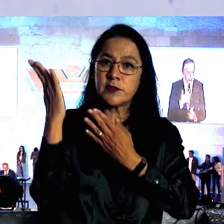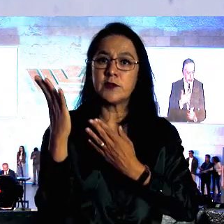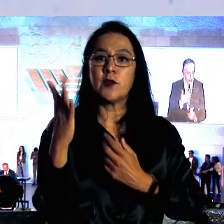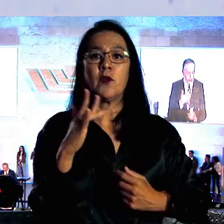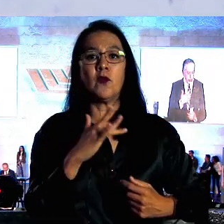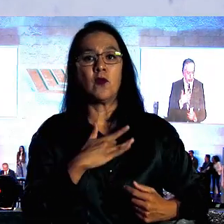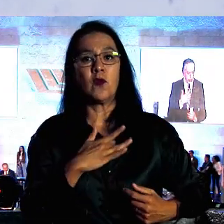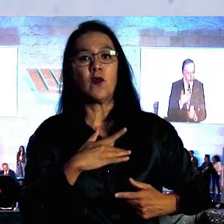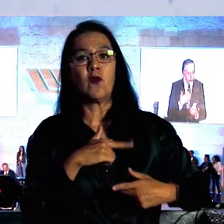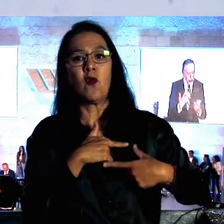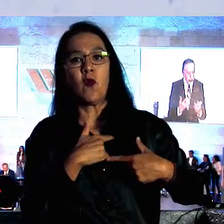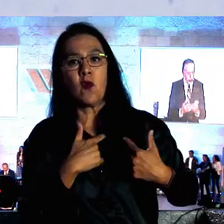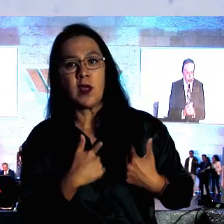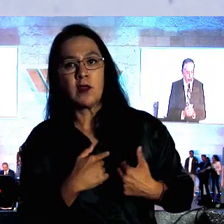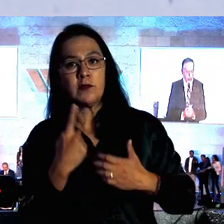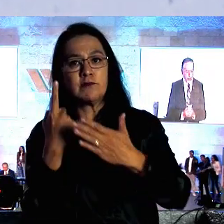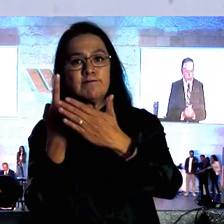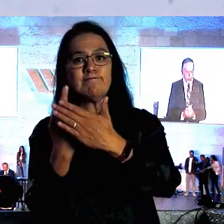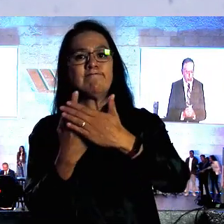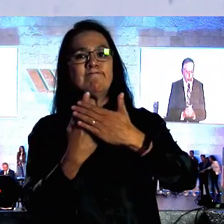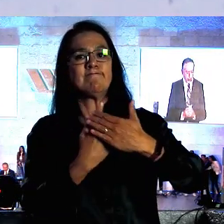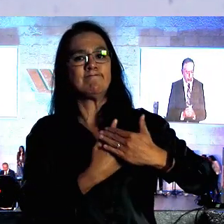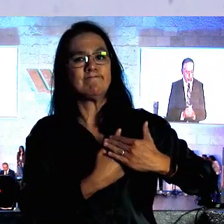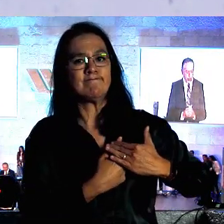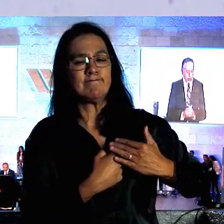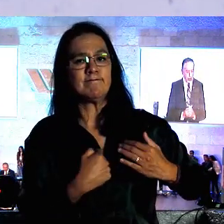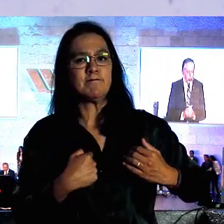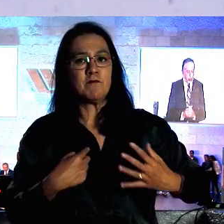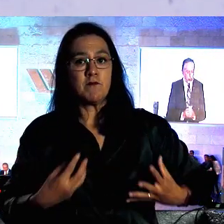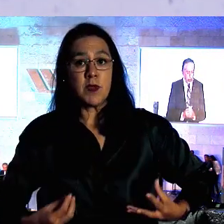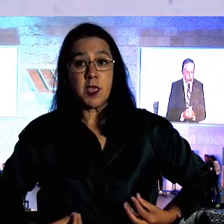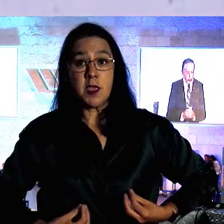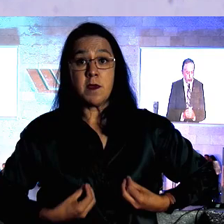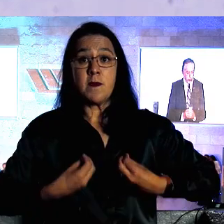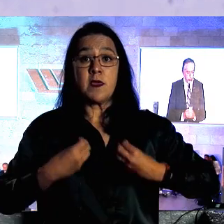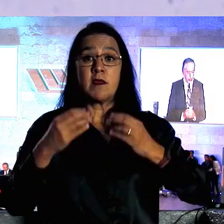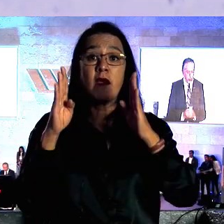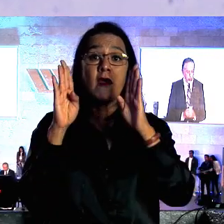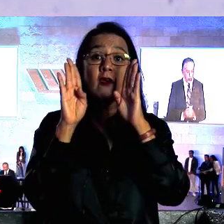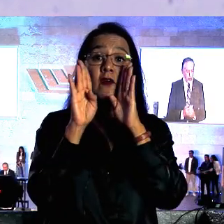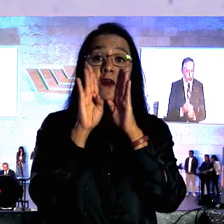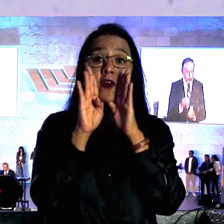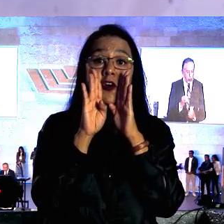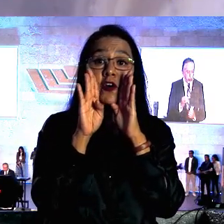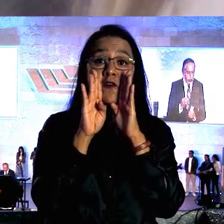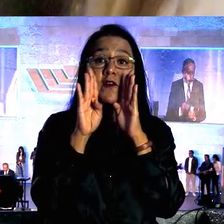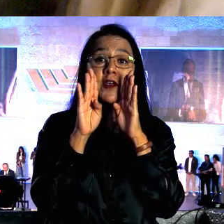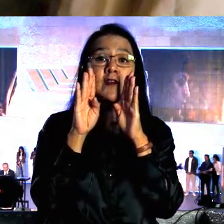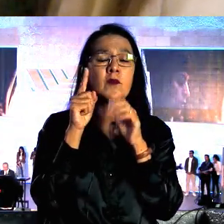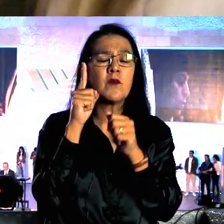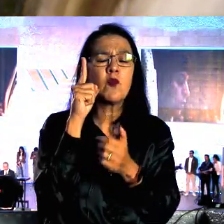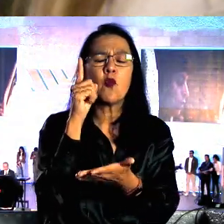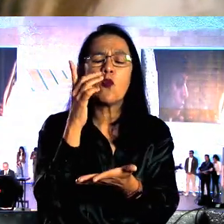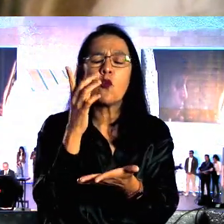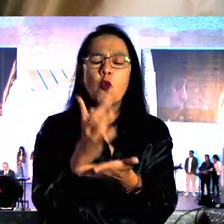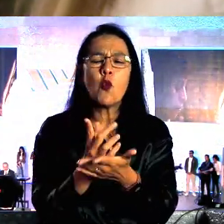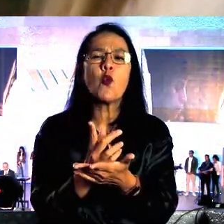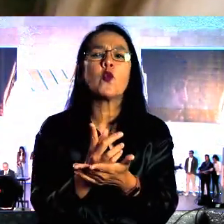te recibo en mi vida y te confieso como mi único